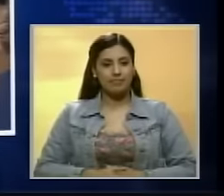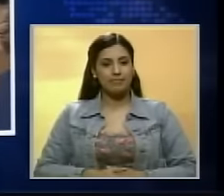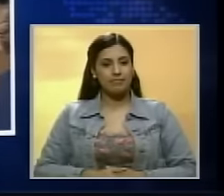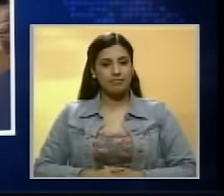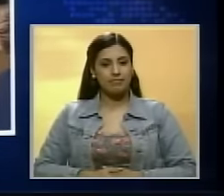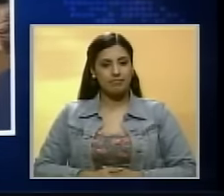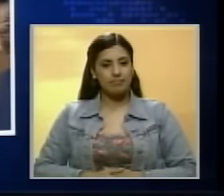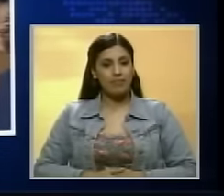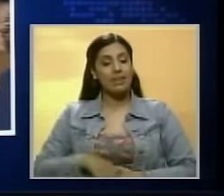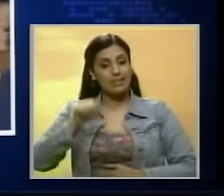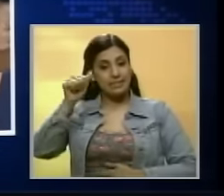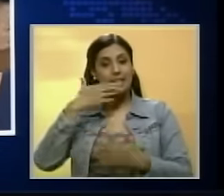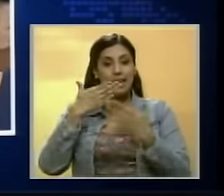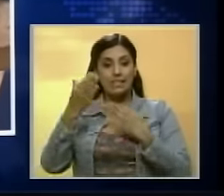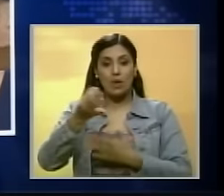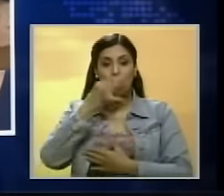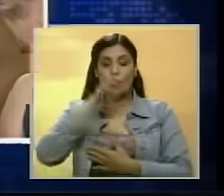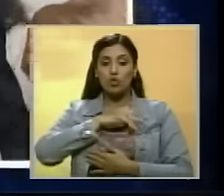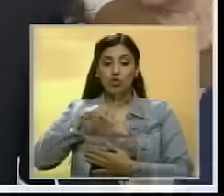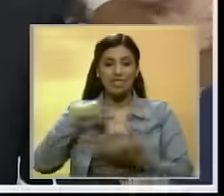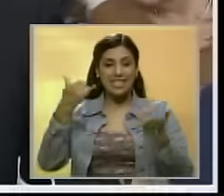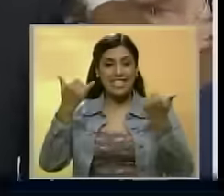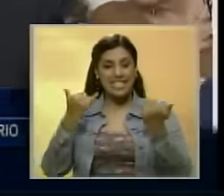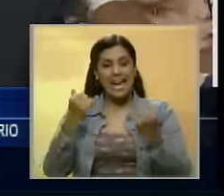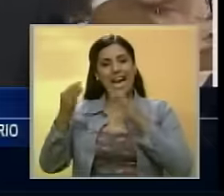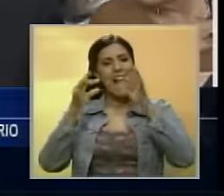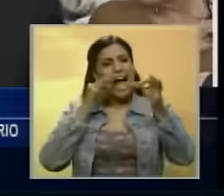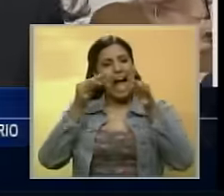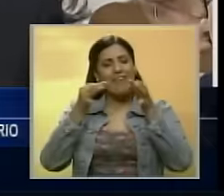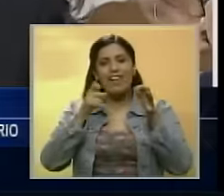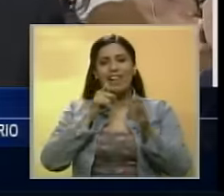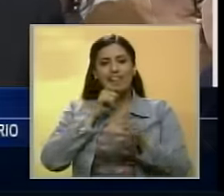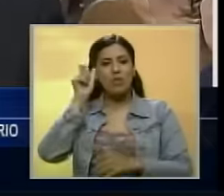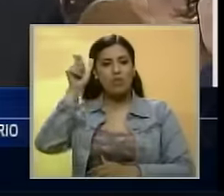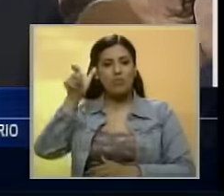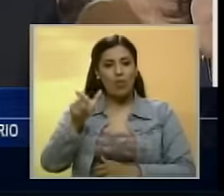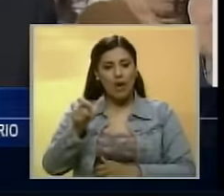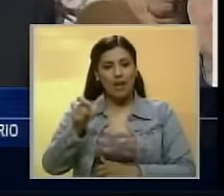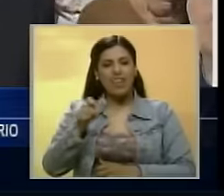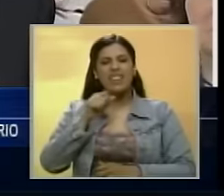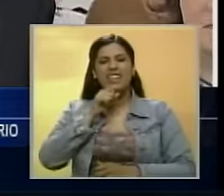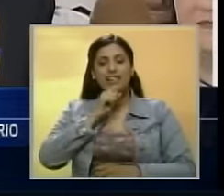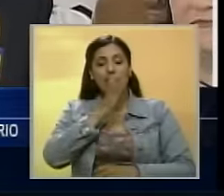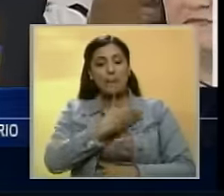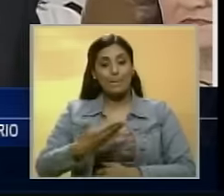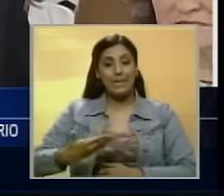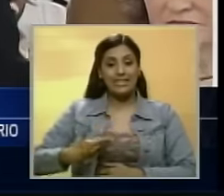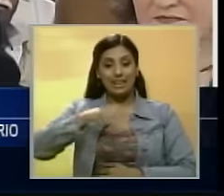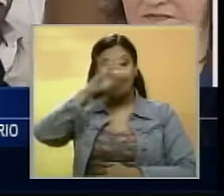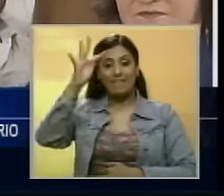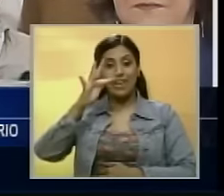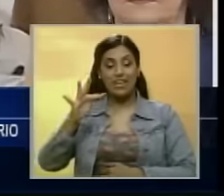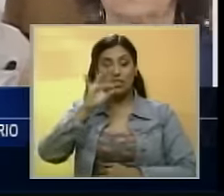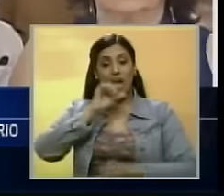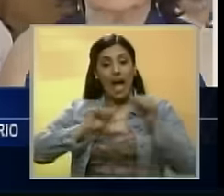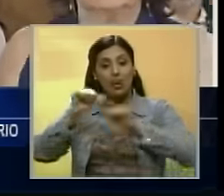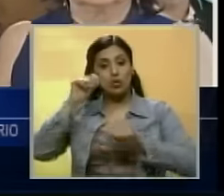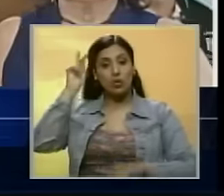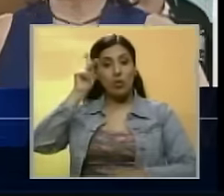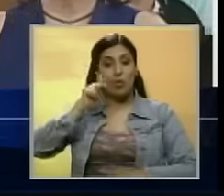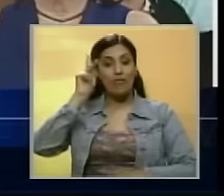tardes Sí gracias buenas tardes nosotros de inmediato vamos a conversar con lurdes Ramírez de viloria ella es presidenta de la Federación de asociaciones de